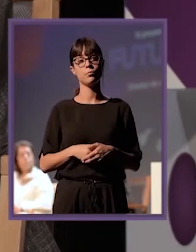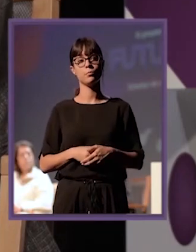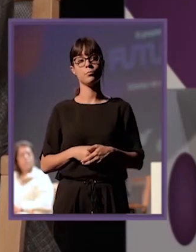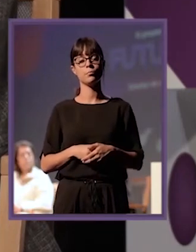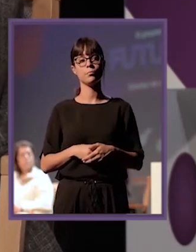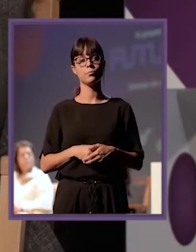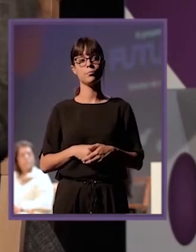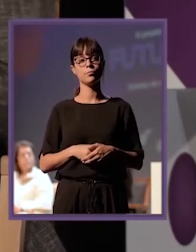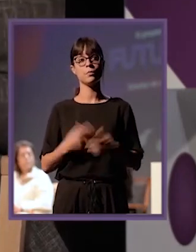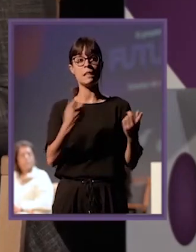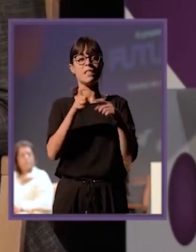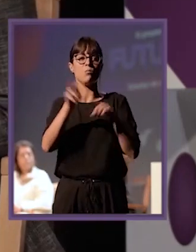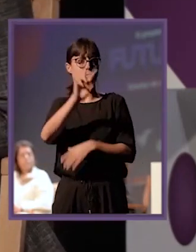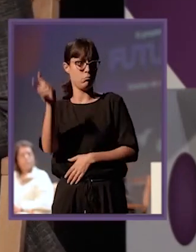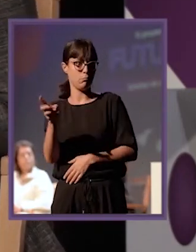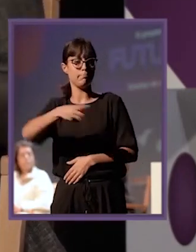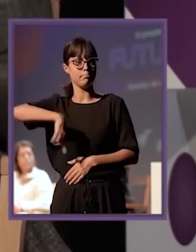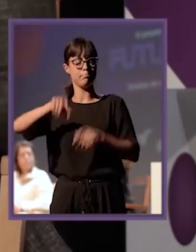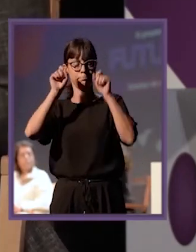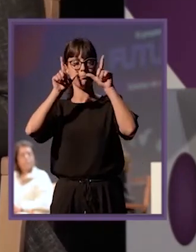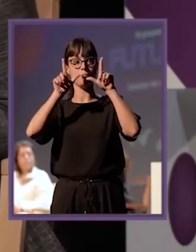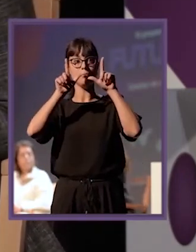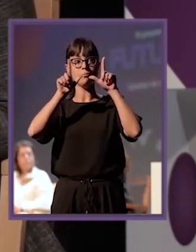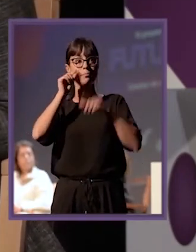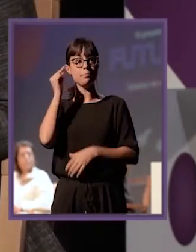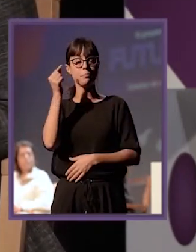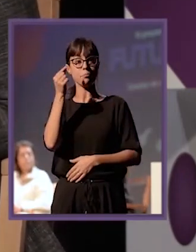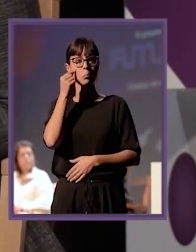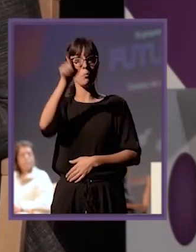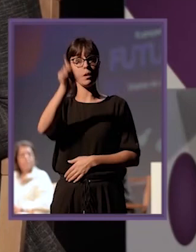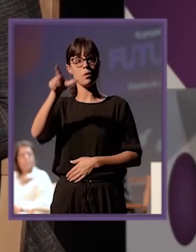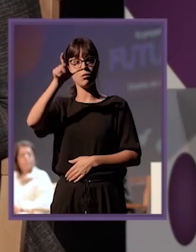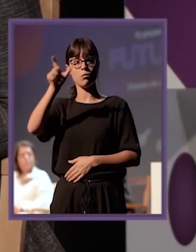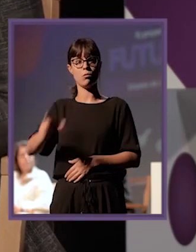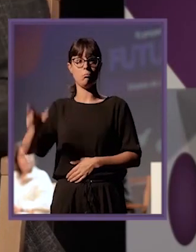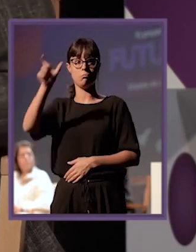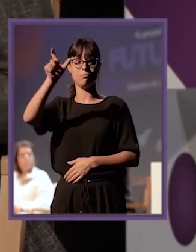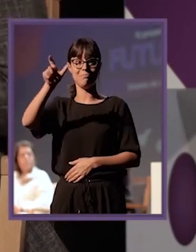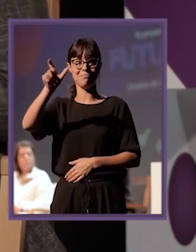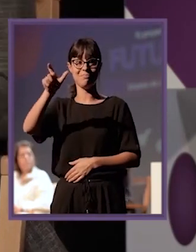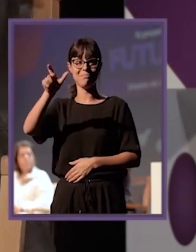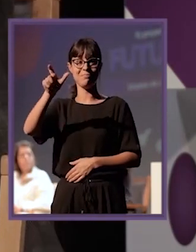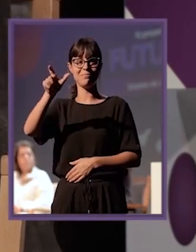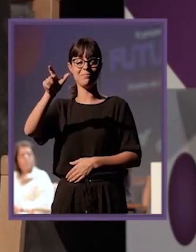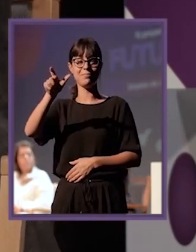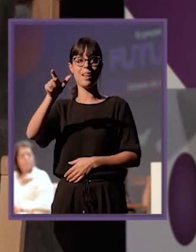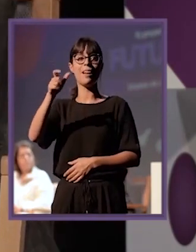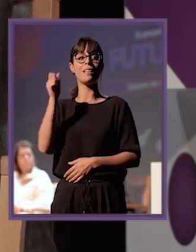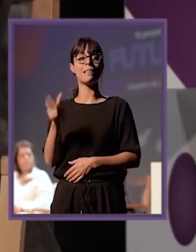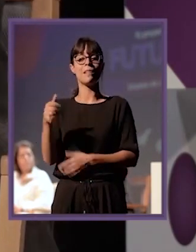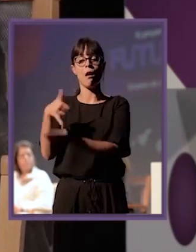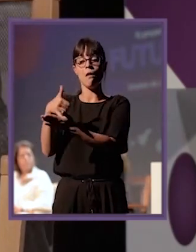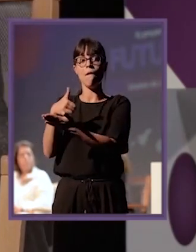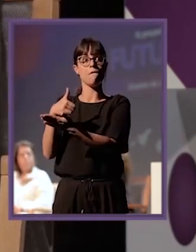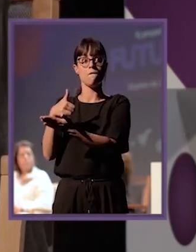necesidades también que hemos detectado. Por ejemplo, tenemos un problema con las personas que se quedan muchas veces en situaciones de vulnerabilidad sin